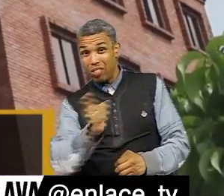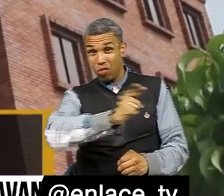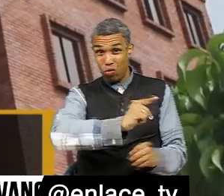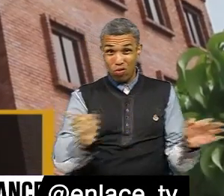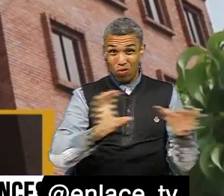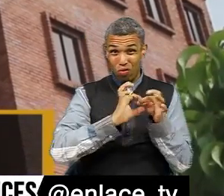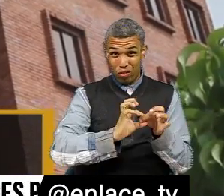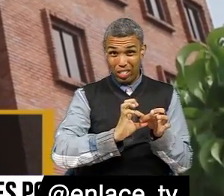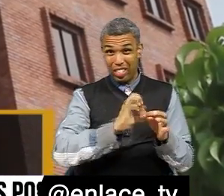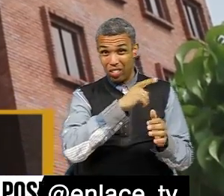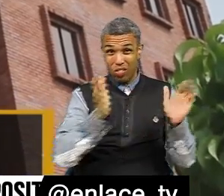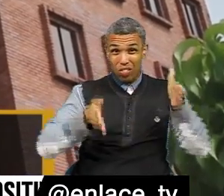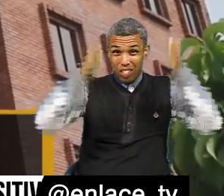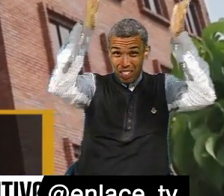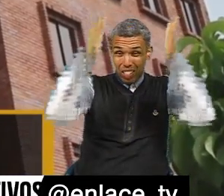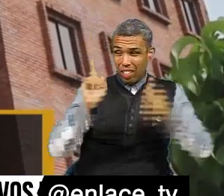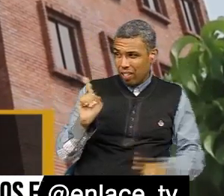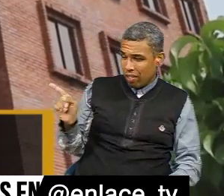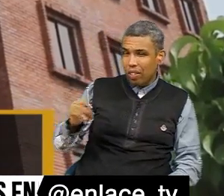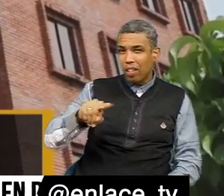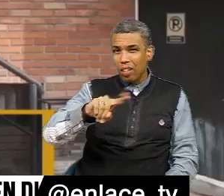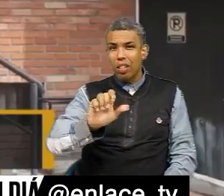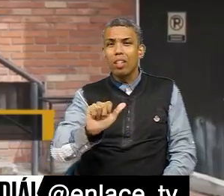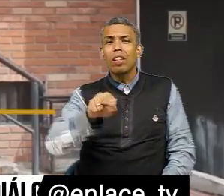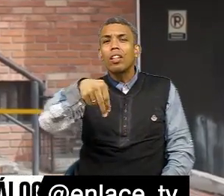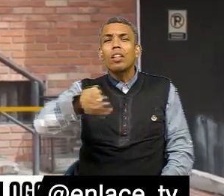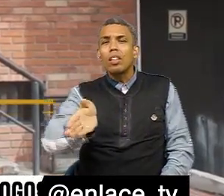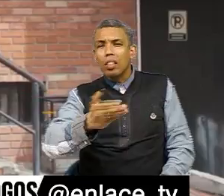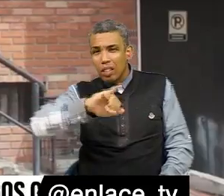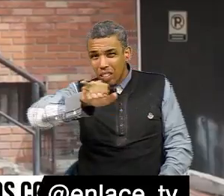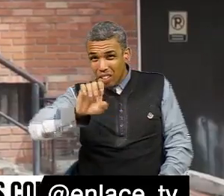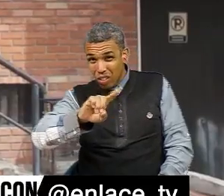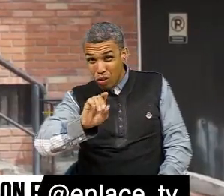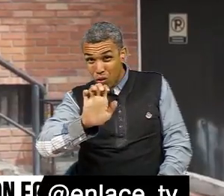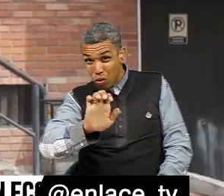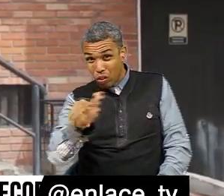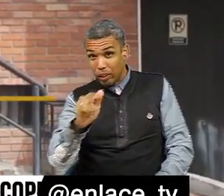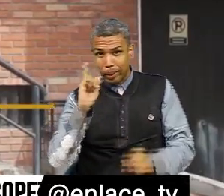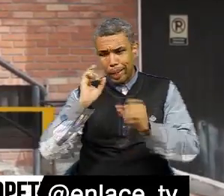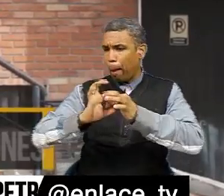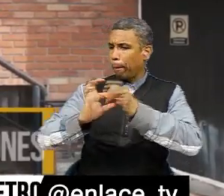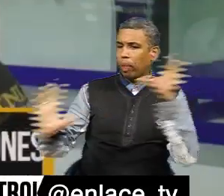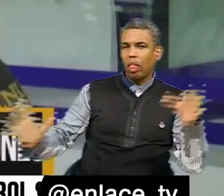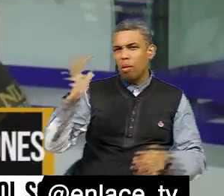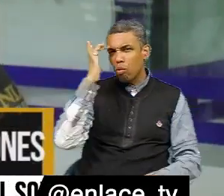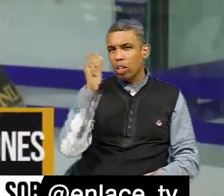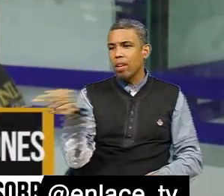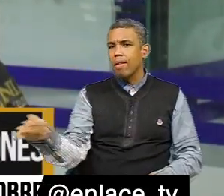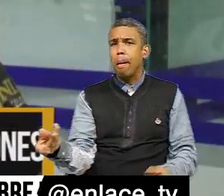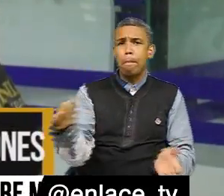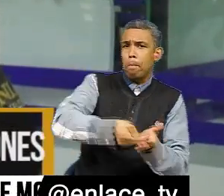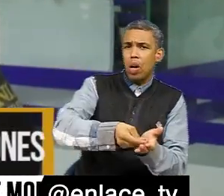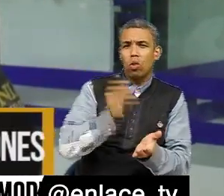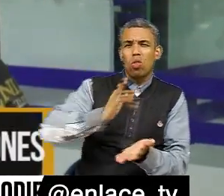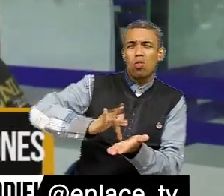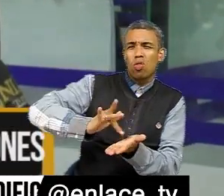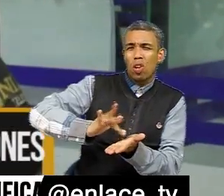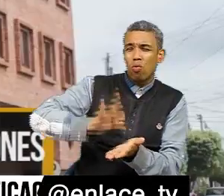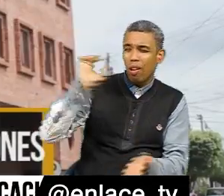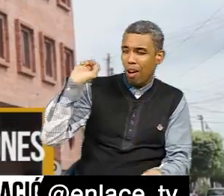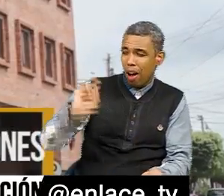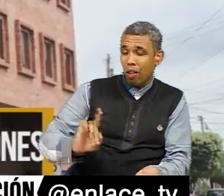Suspendidos se encuentran los servicios de salud para los usuarios de Coomeva en el centro asistencial. Así lo ha confirmado el secretario de salud de Barranca Bermeja, Héctor Torrado, luego